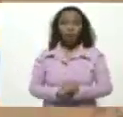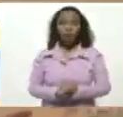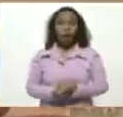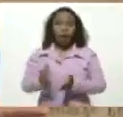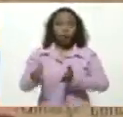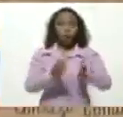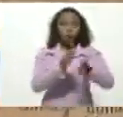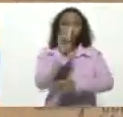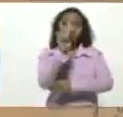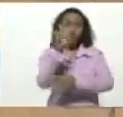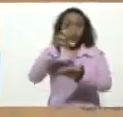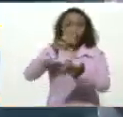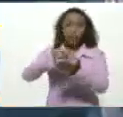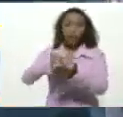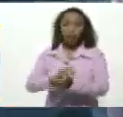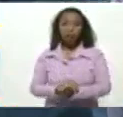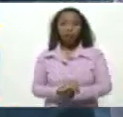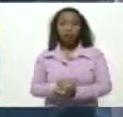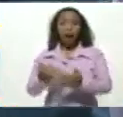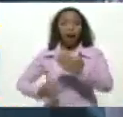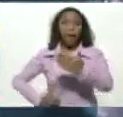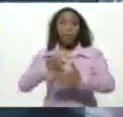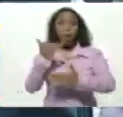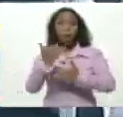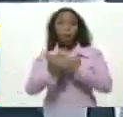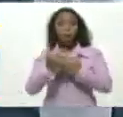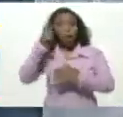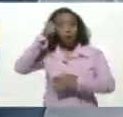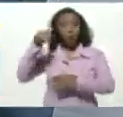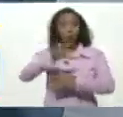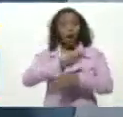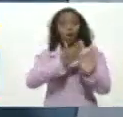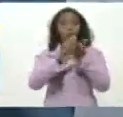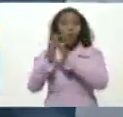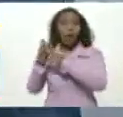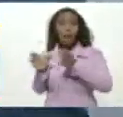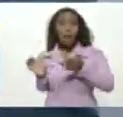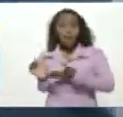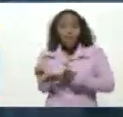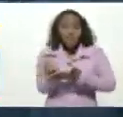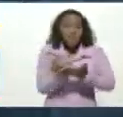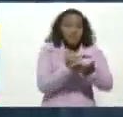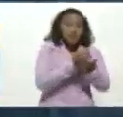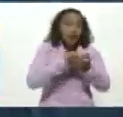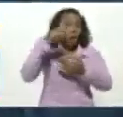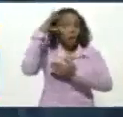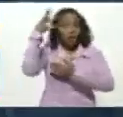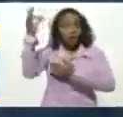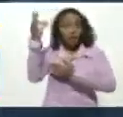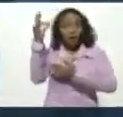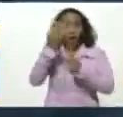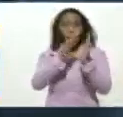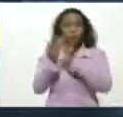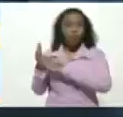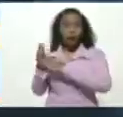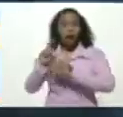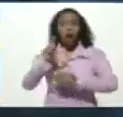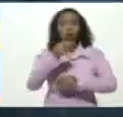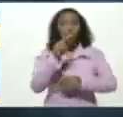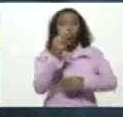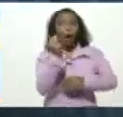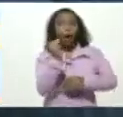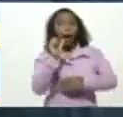dos estados. Y el proyecto de la ciudad comunal es agrupar al Consejo Comunal Guaycamacuto, al